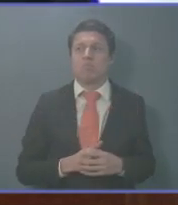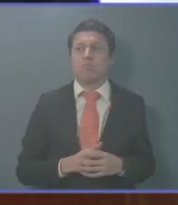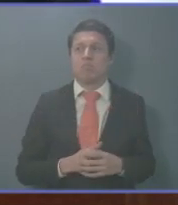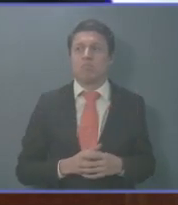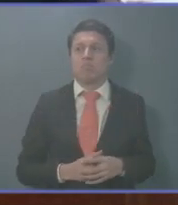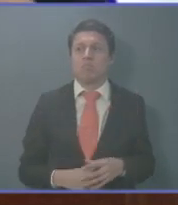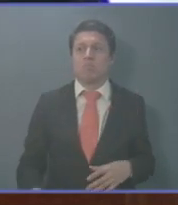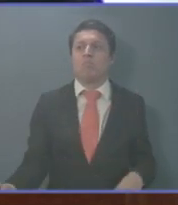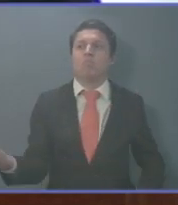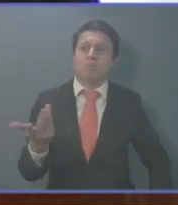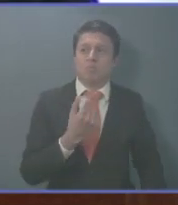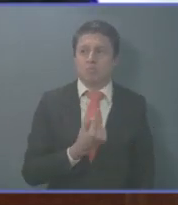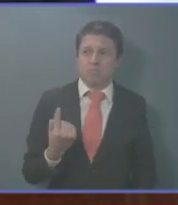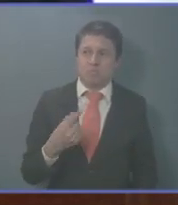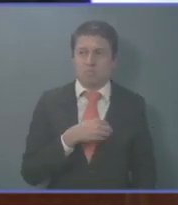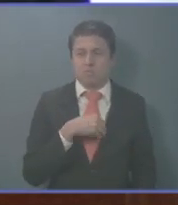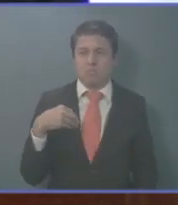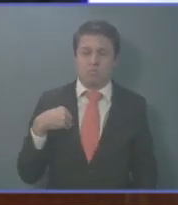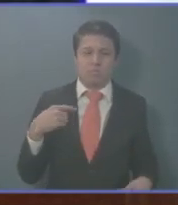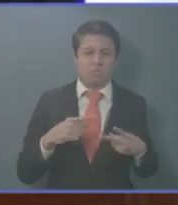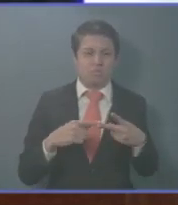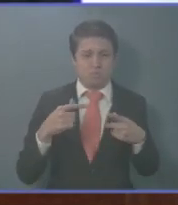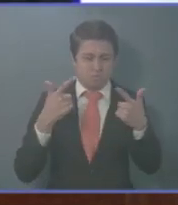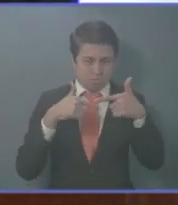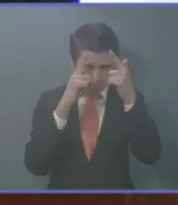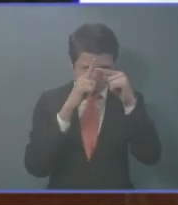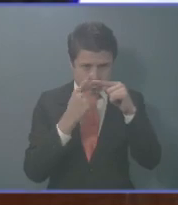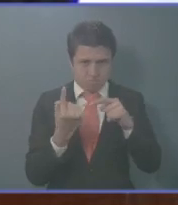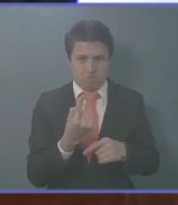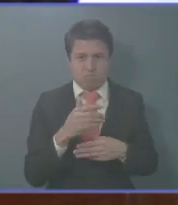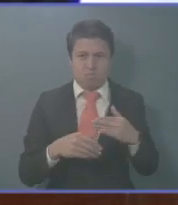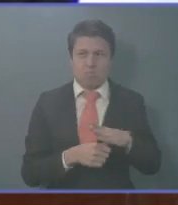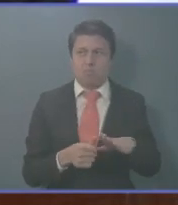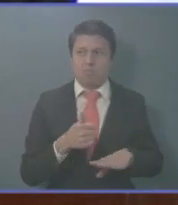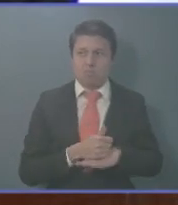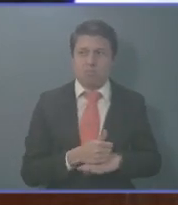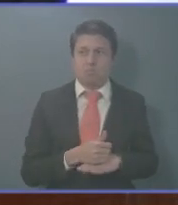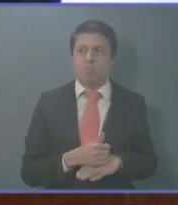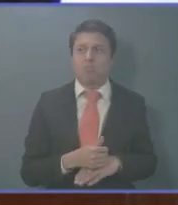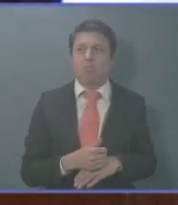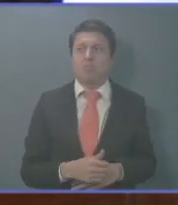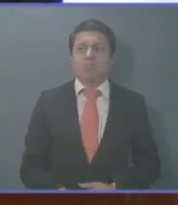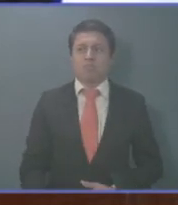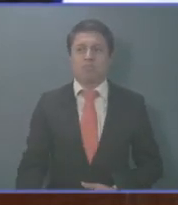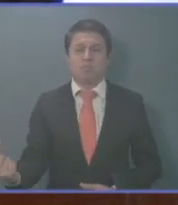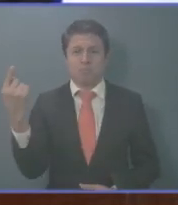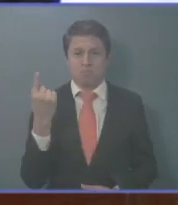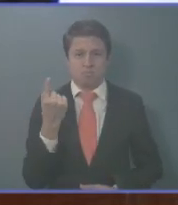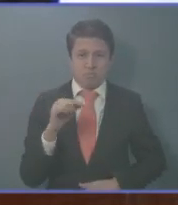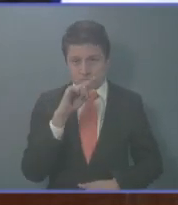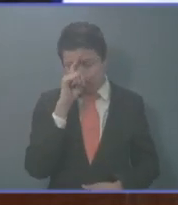Contempla que todos los médicos, enfermeras, personal administrativo y de limpieza